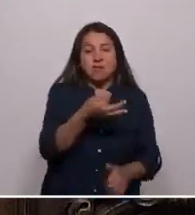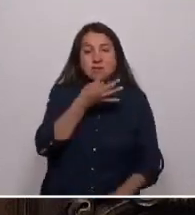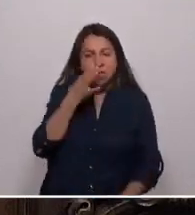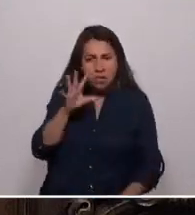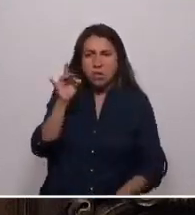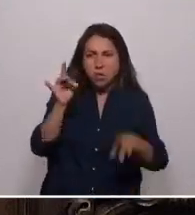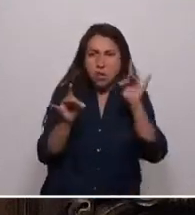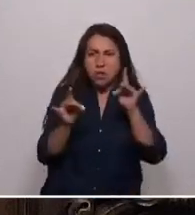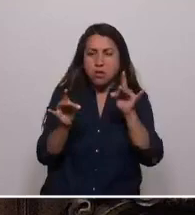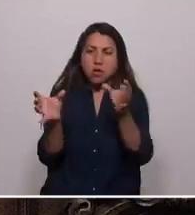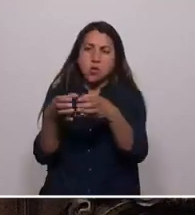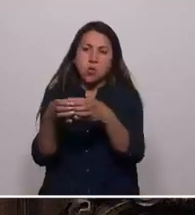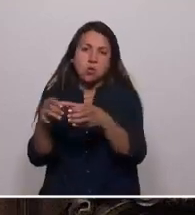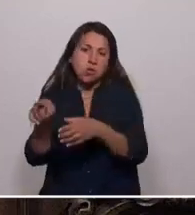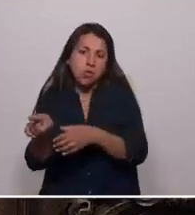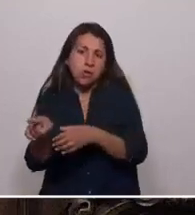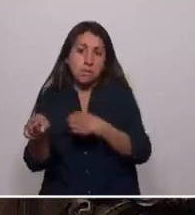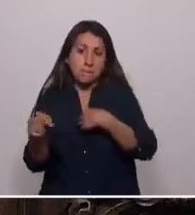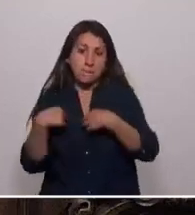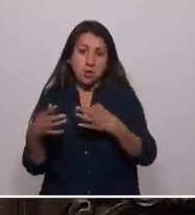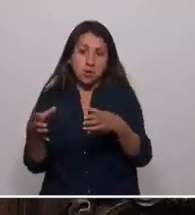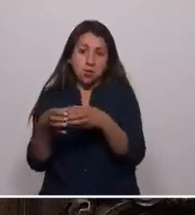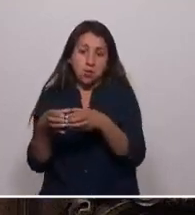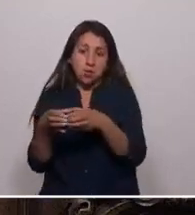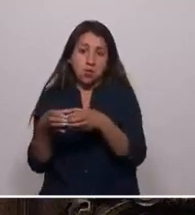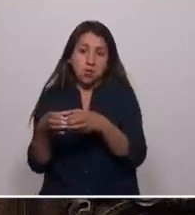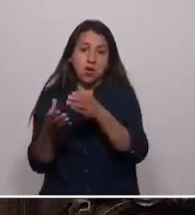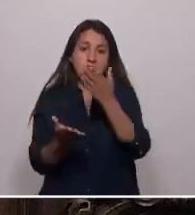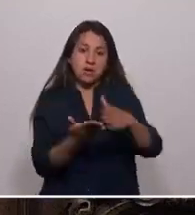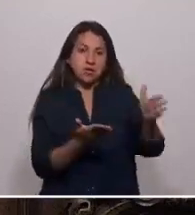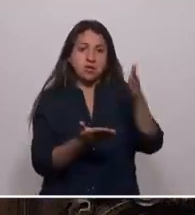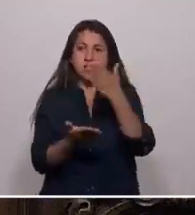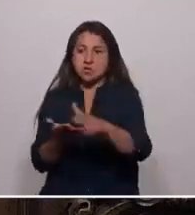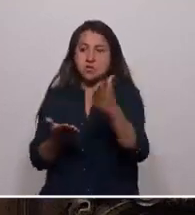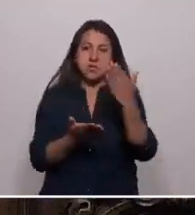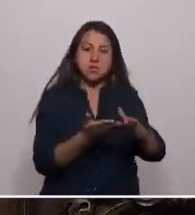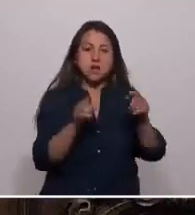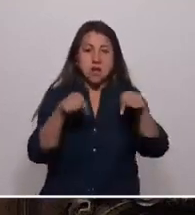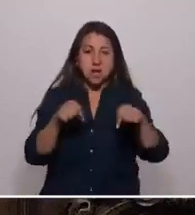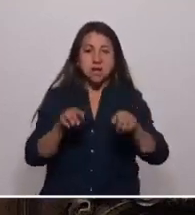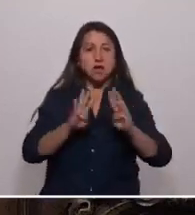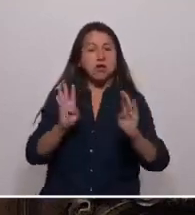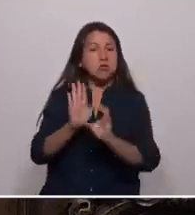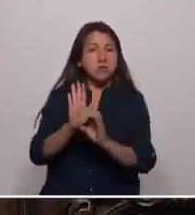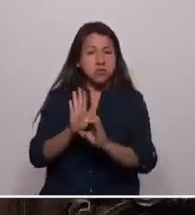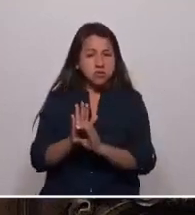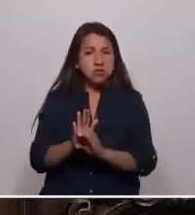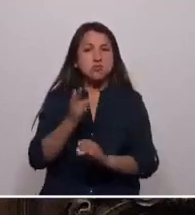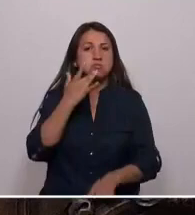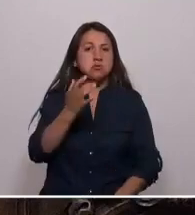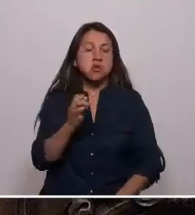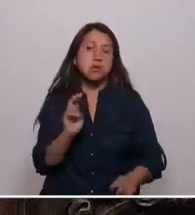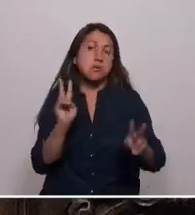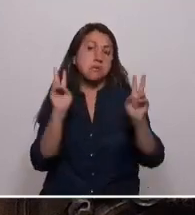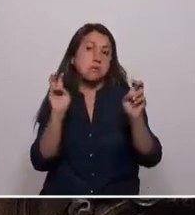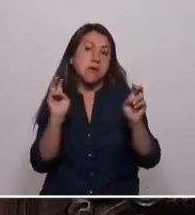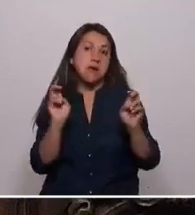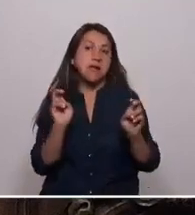de un sector, de mi sector, han sido rechazadas a priori en esta convención por padecer un supuesto vicio de